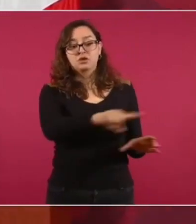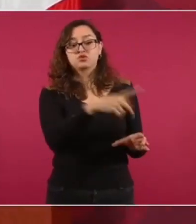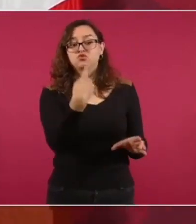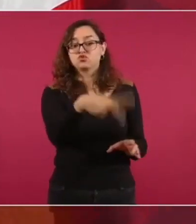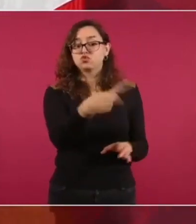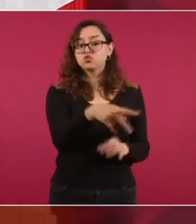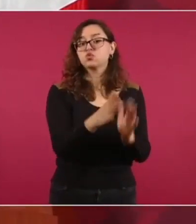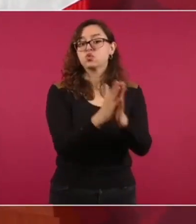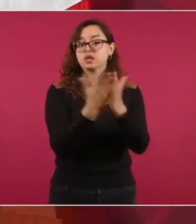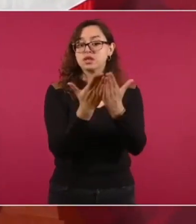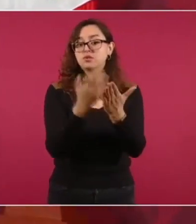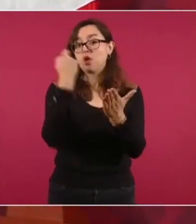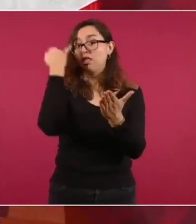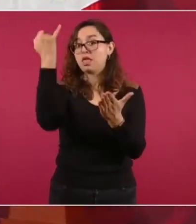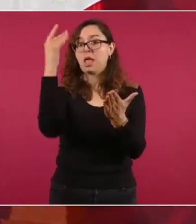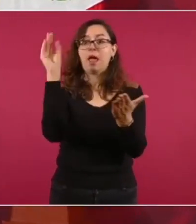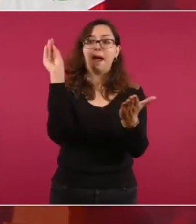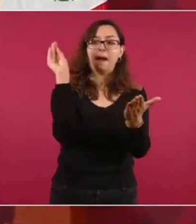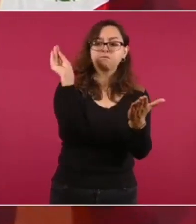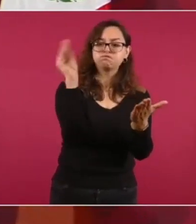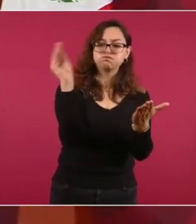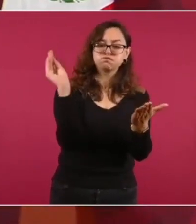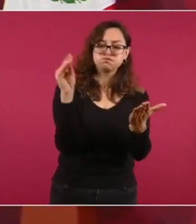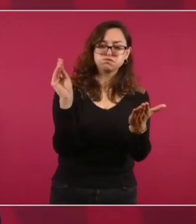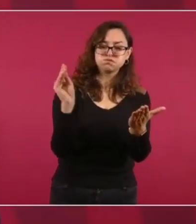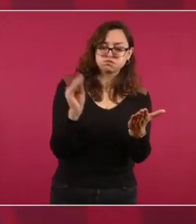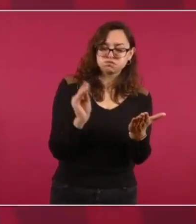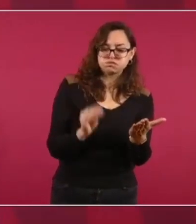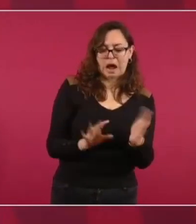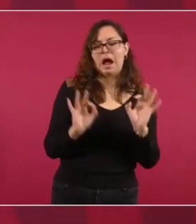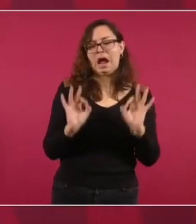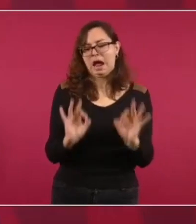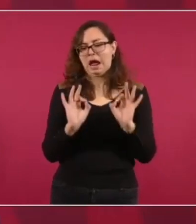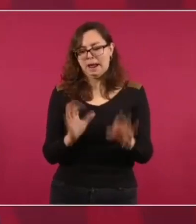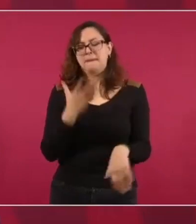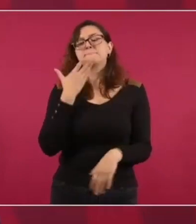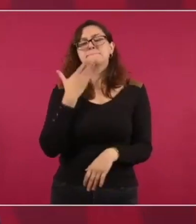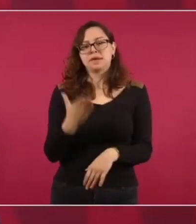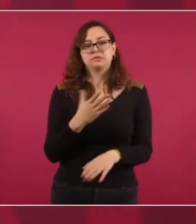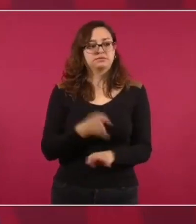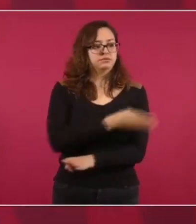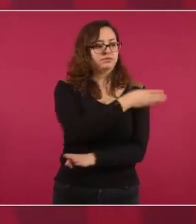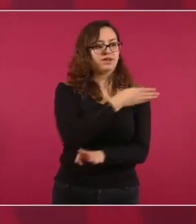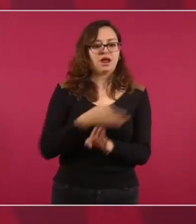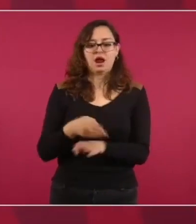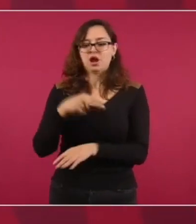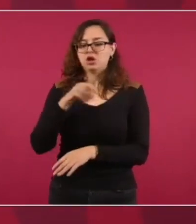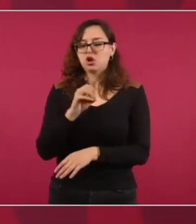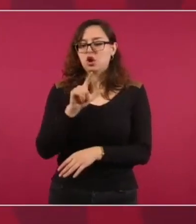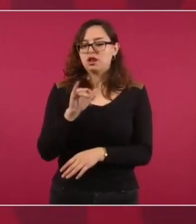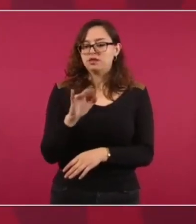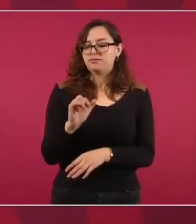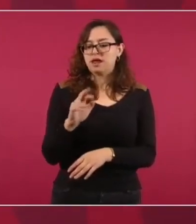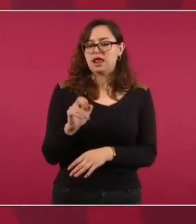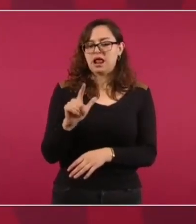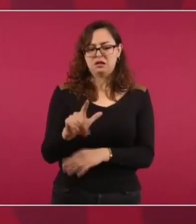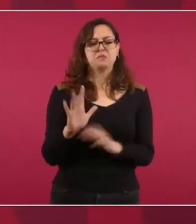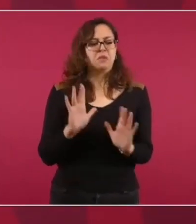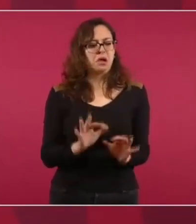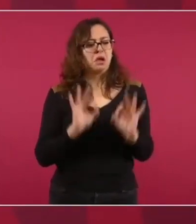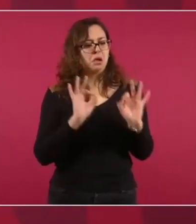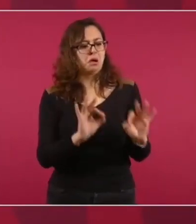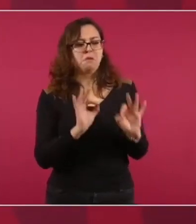como pasó durante todo el periodo neoliberal, que los contenidos